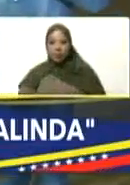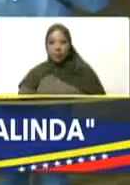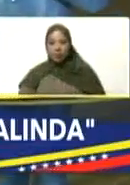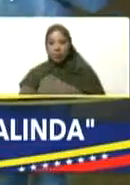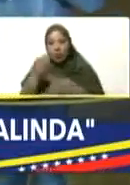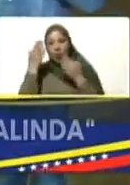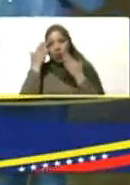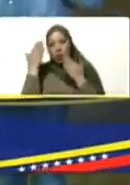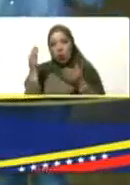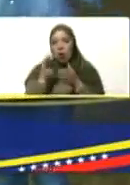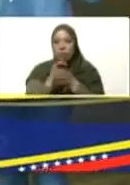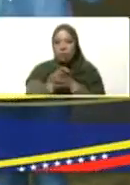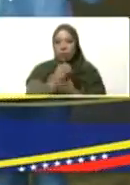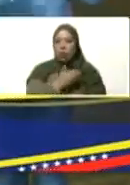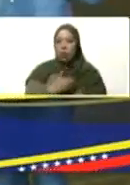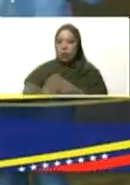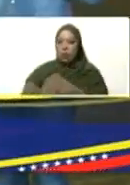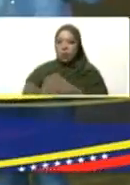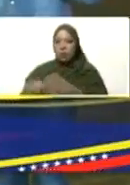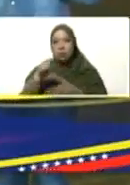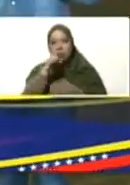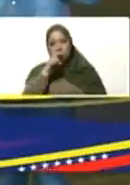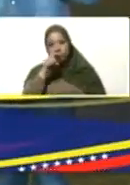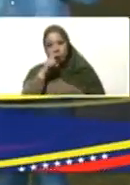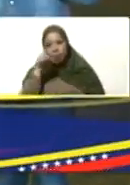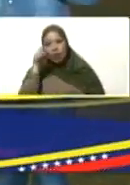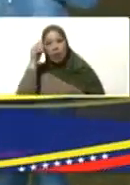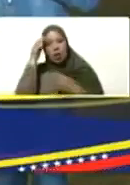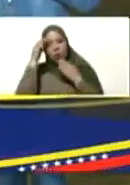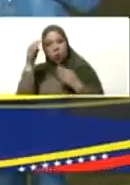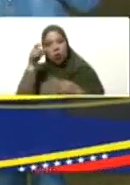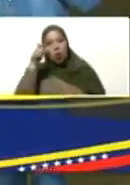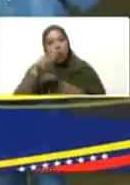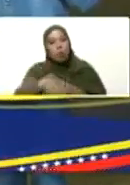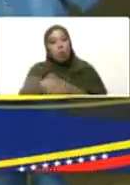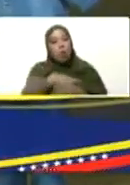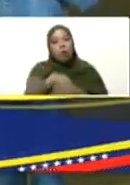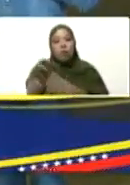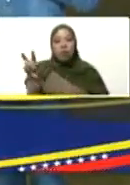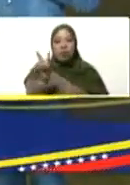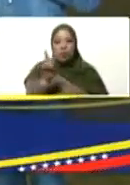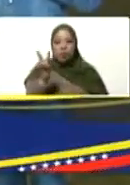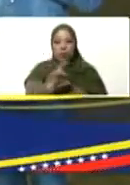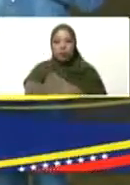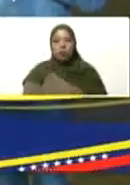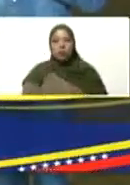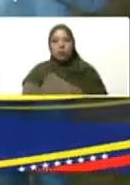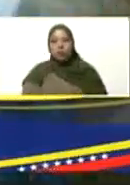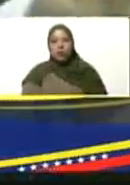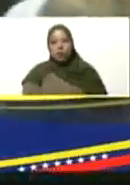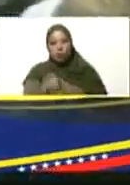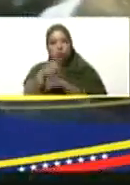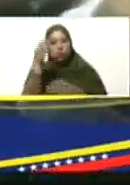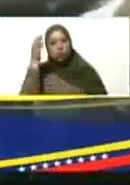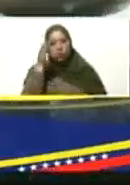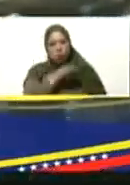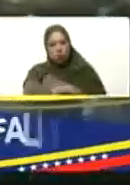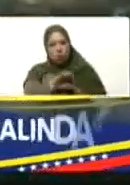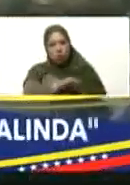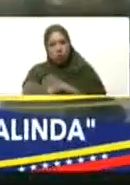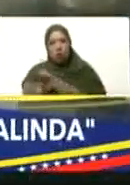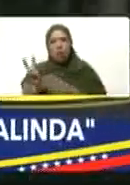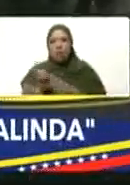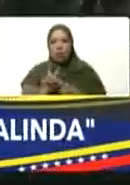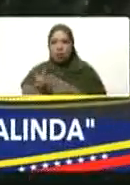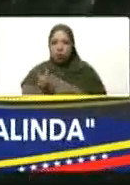Saludos, compañero presidente, saludos, querido pueblo de Venezuela. Como usted muy bien sabe, señor presidente,